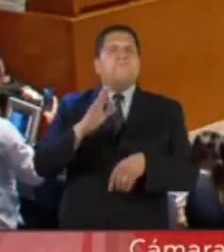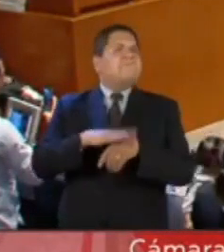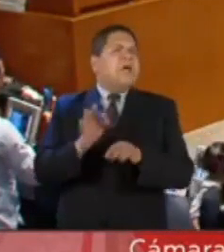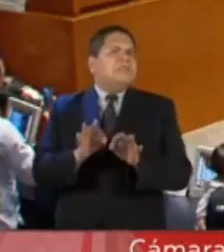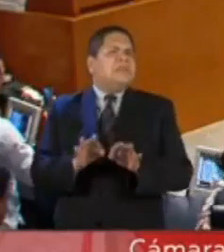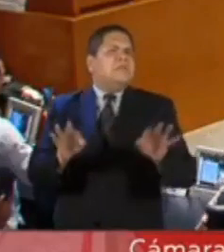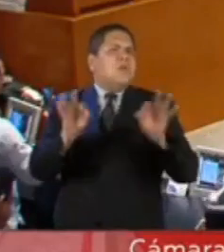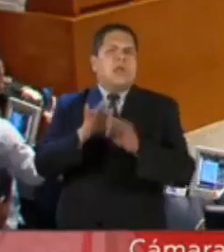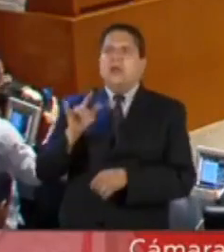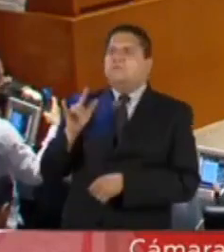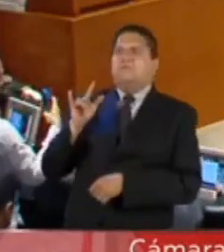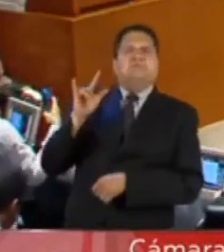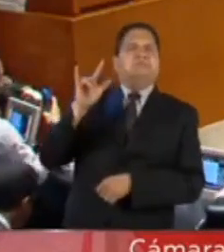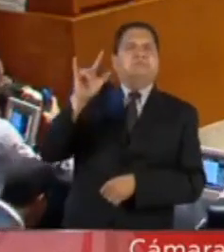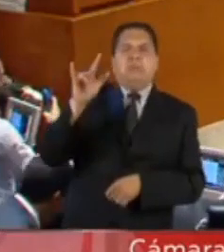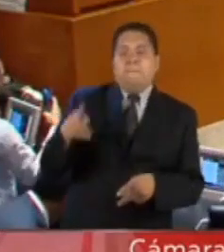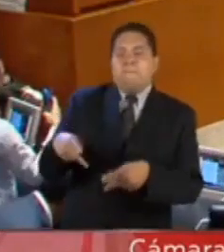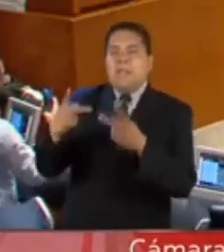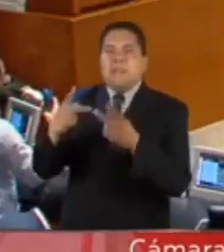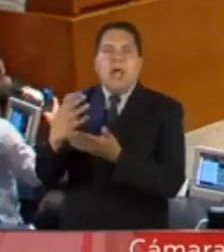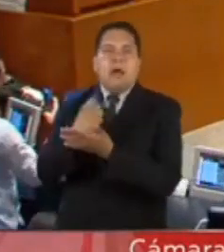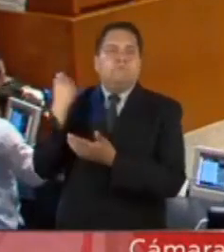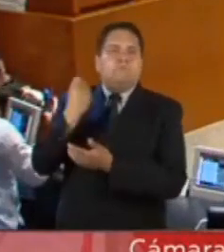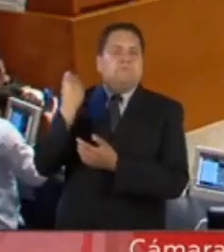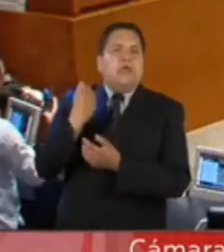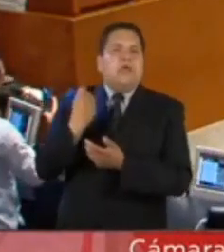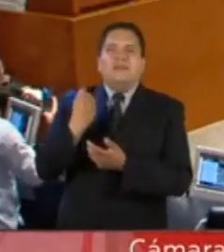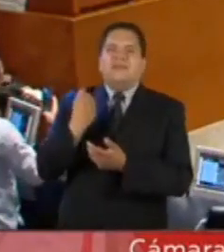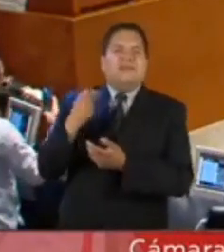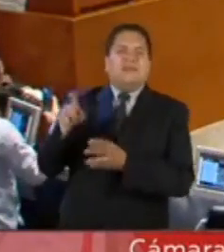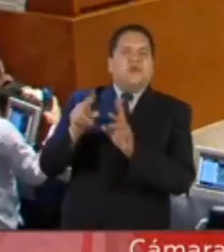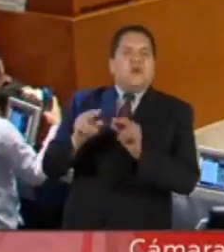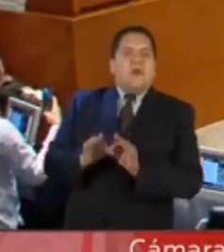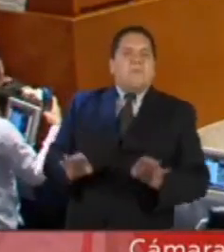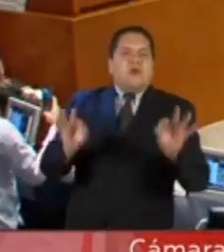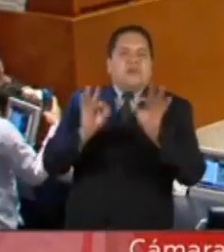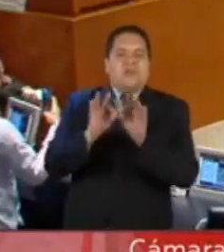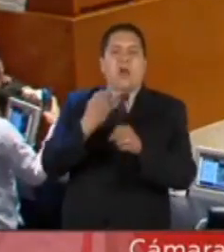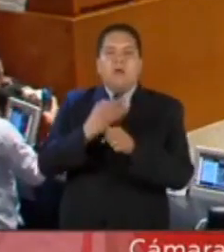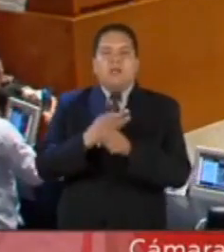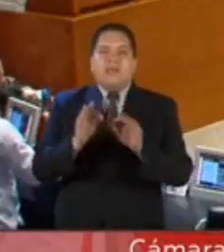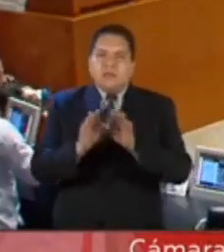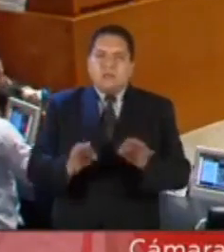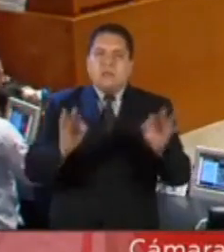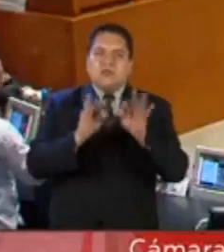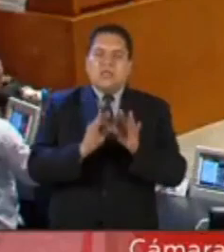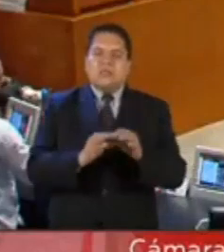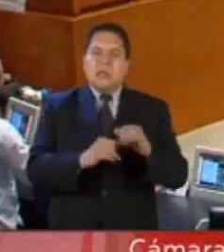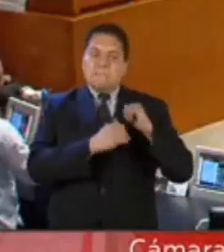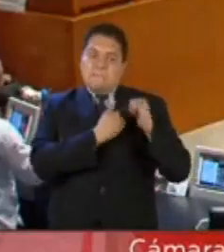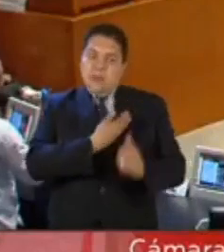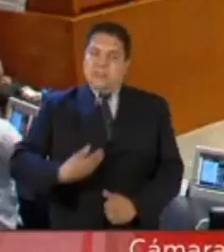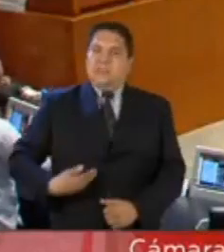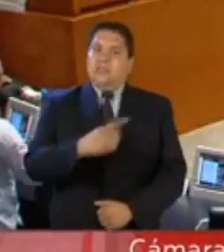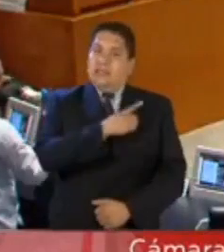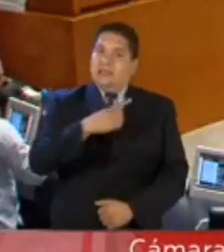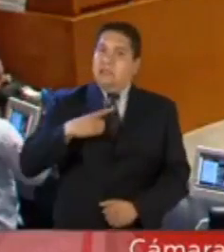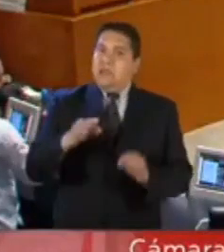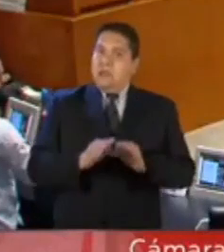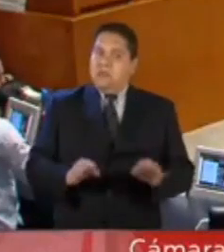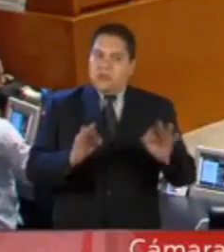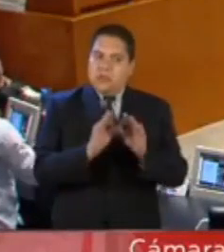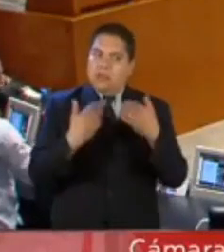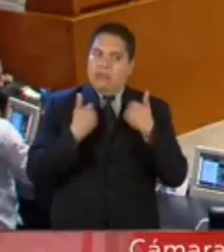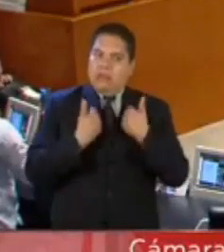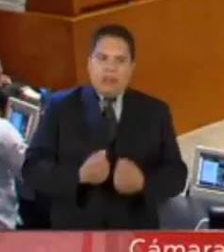están matando y necesitamos un hombre que pueda estar al frente de méxico con capacidad con cordura de entender